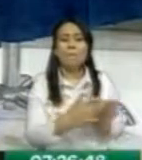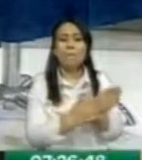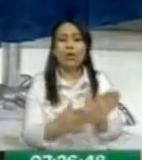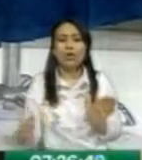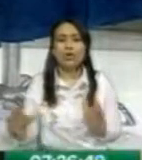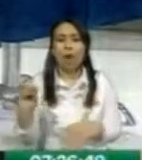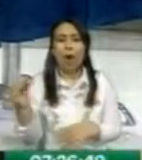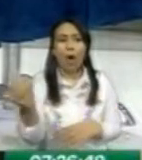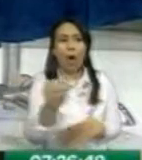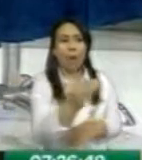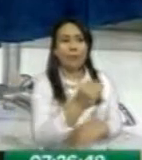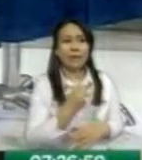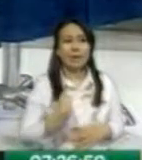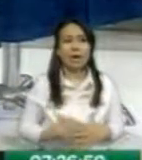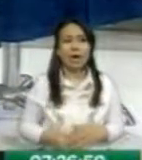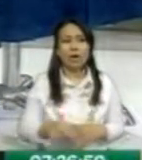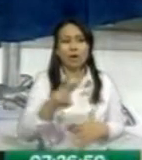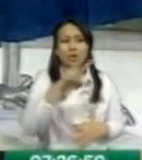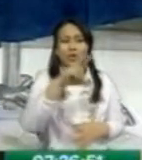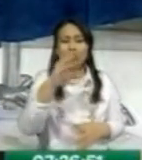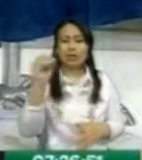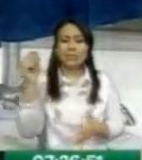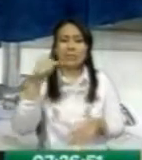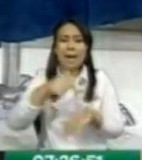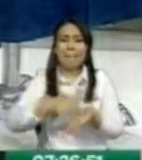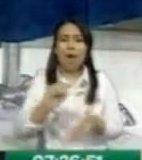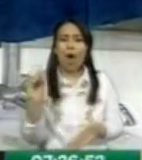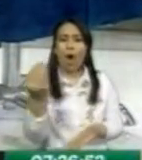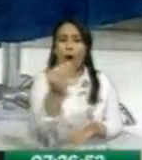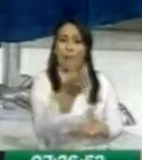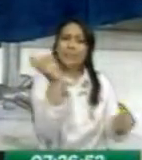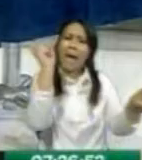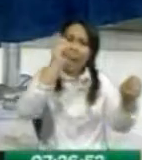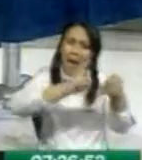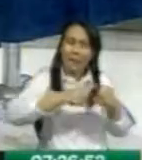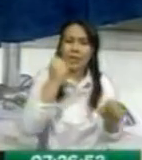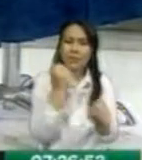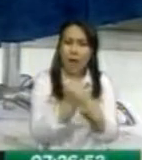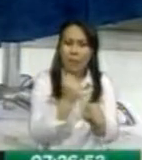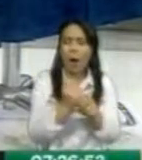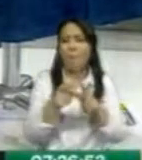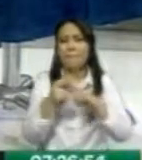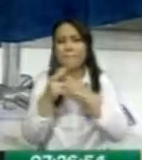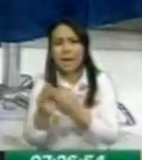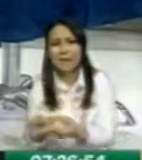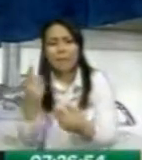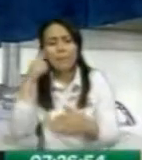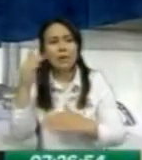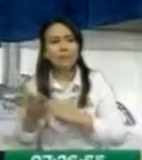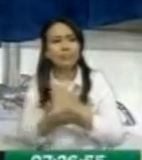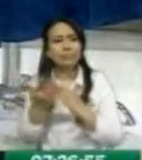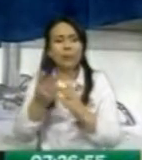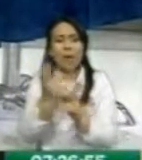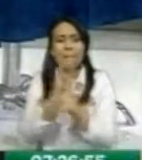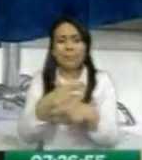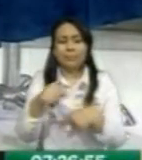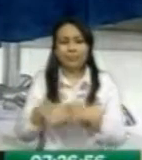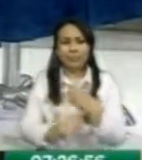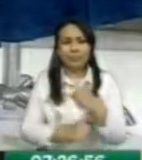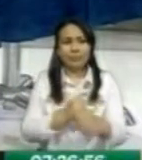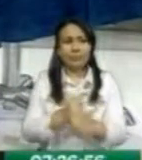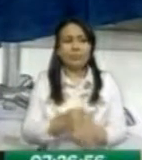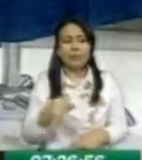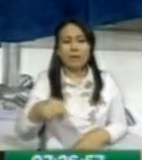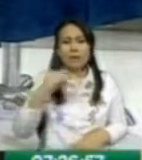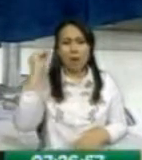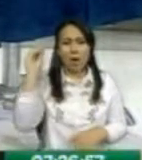era la creación de 200.000 plazas de trabajo para jóvenes, además de créditos para emprendimientos productivos. De lo que va en este el gobierno